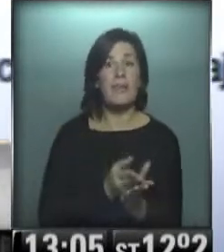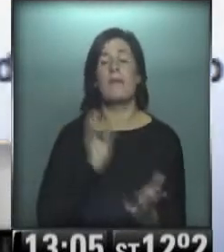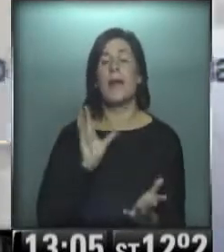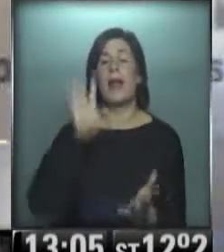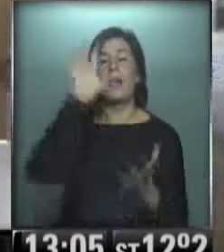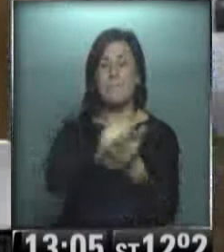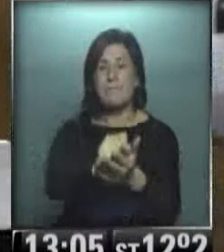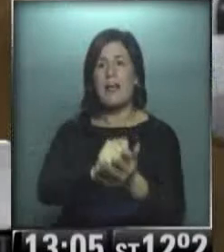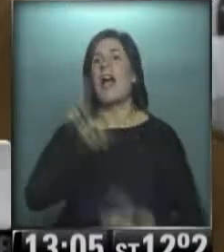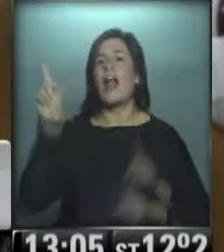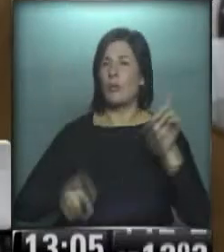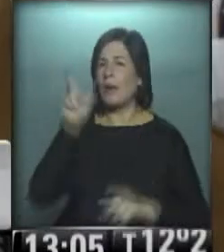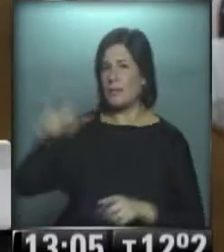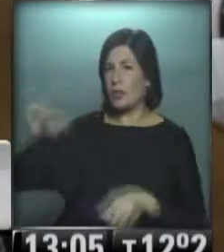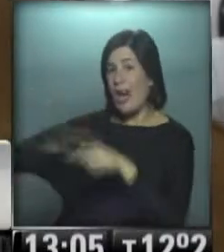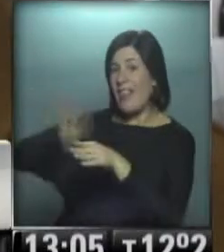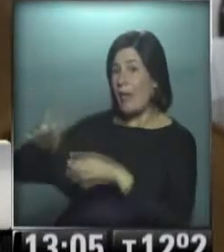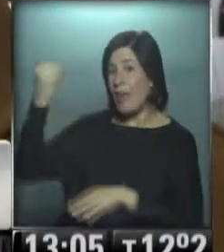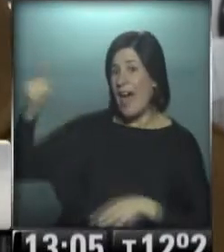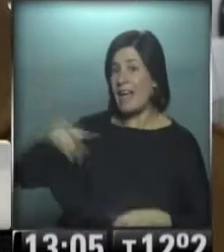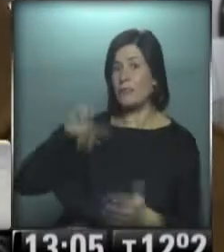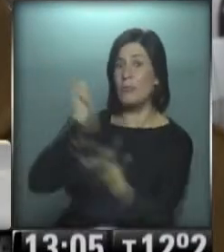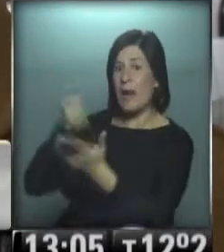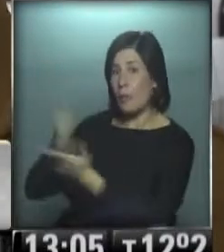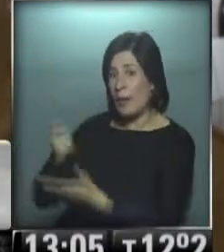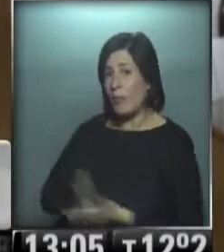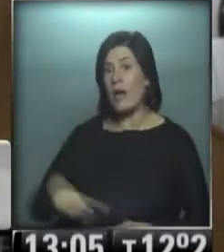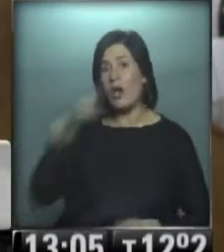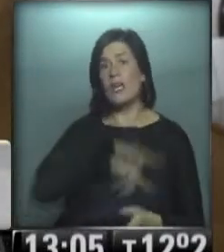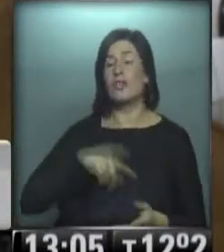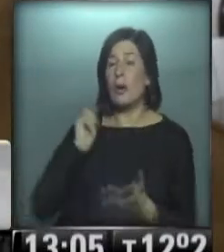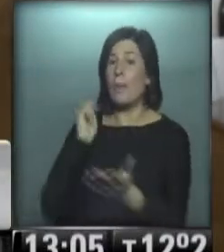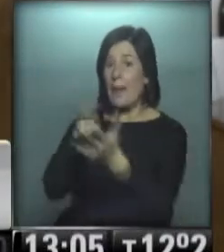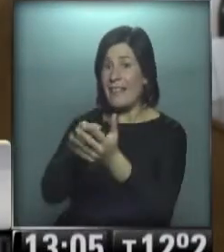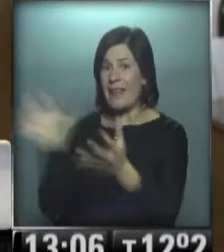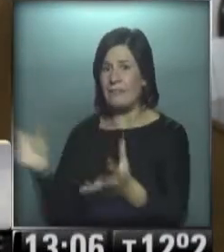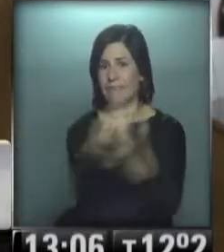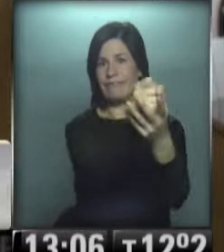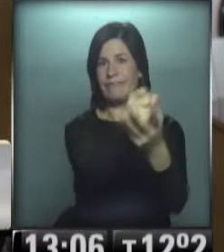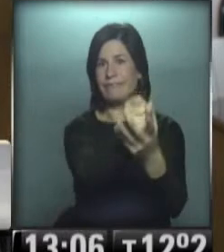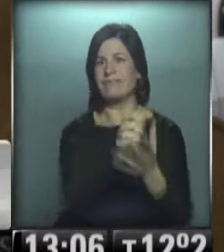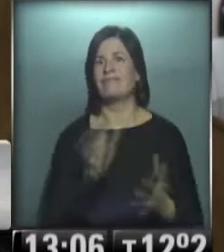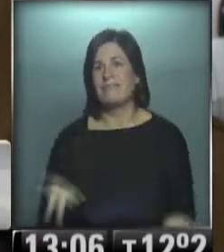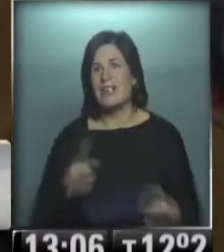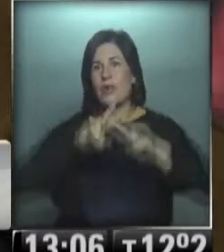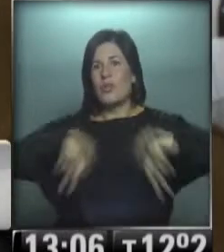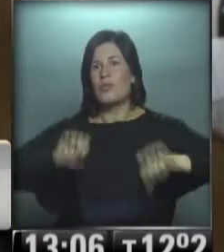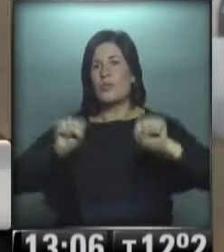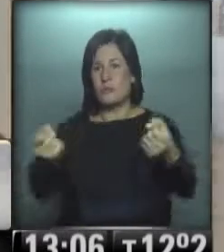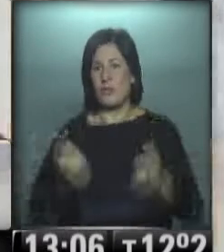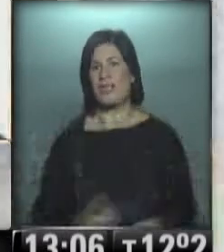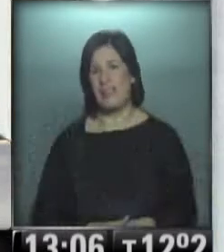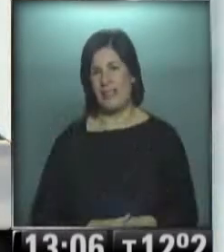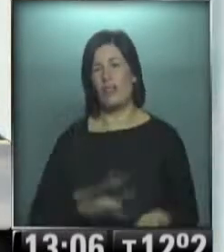bonistas que sí aceptaron el canje, que básicamente el sentido que tienen es tratar de forzar una cesación de pagos técnica que Argentina